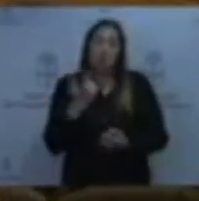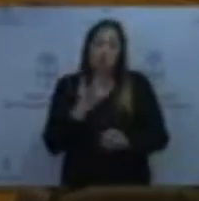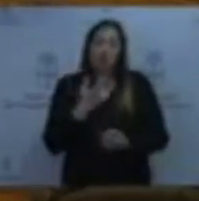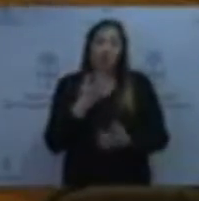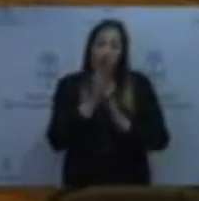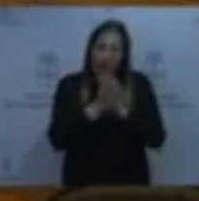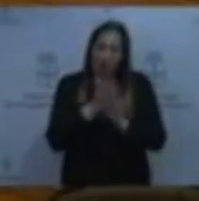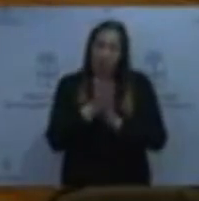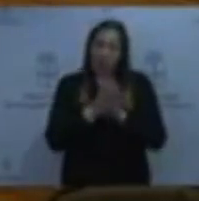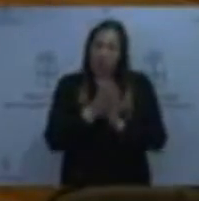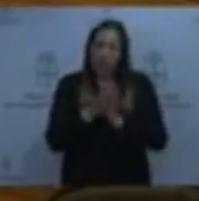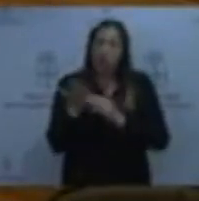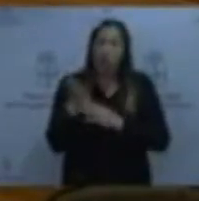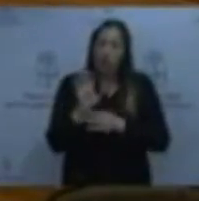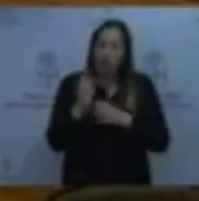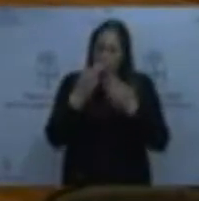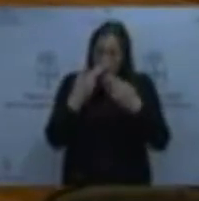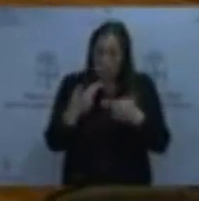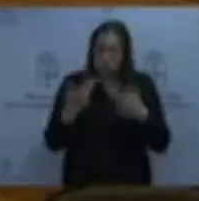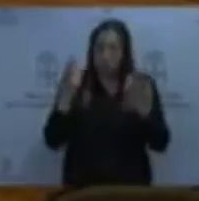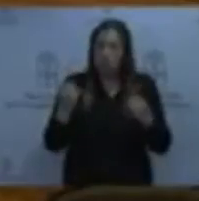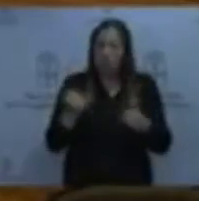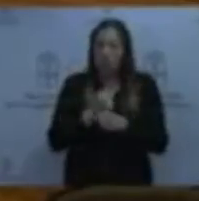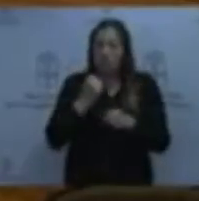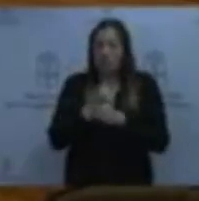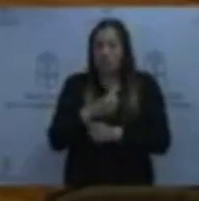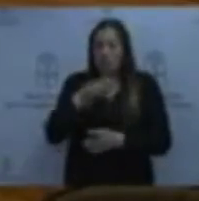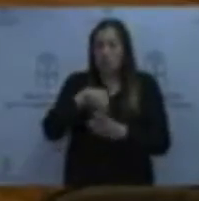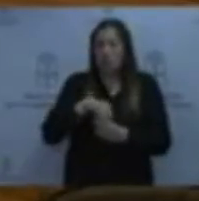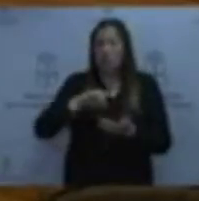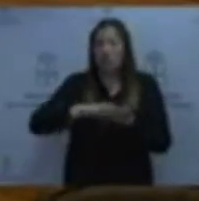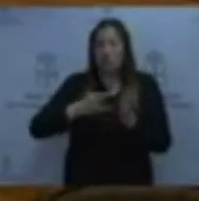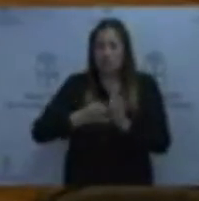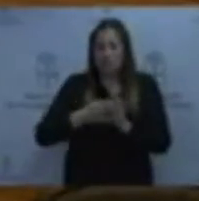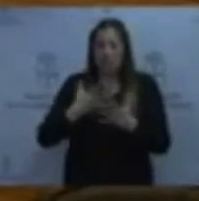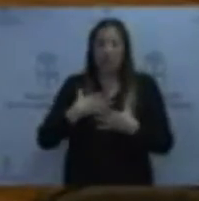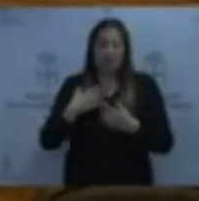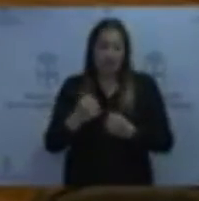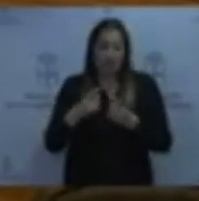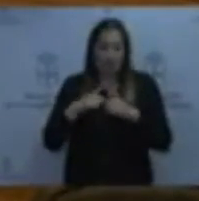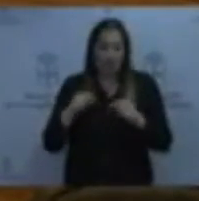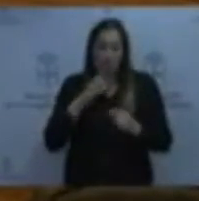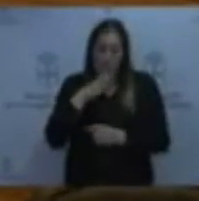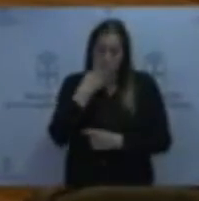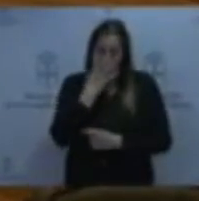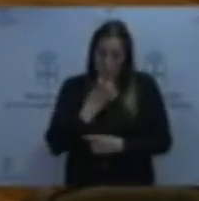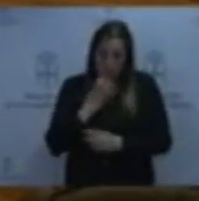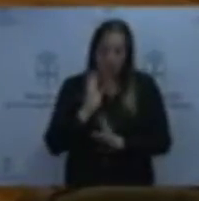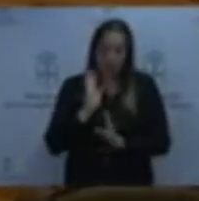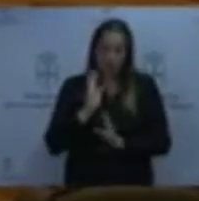falemos de las ofertas públicas de empleo en el sistema sanitario asturiano, porque son algo verdaderamente serio. Estamos hablando de